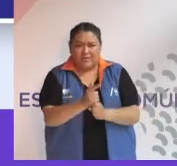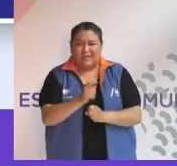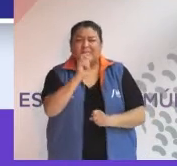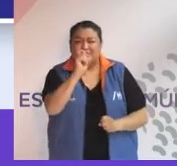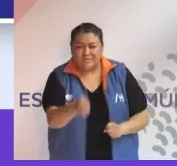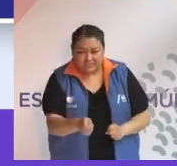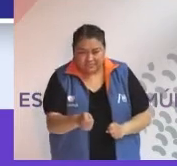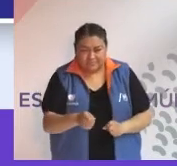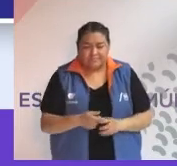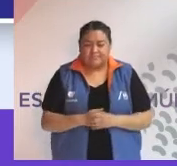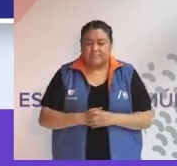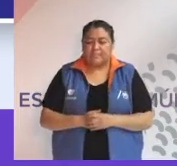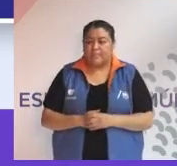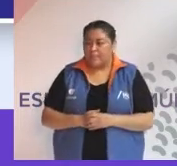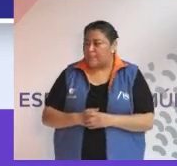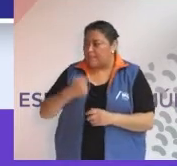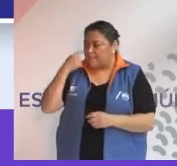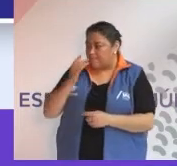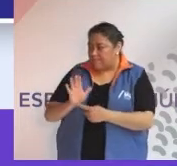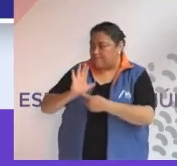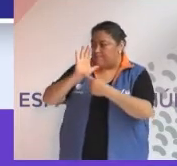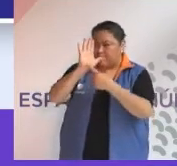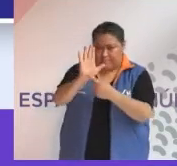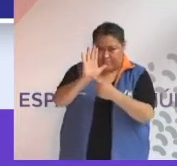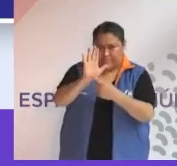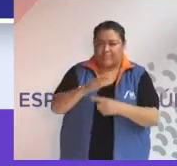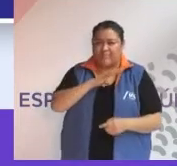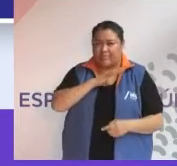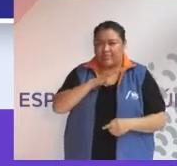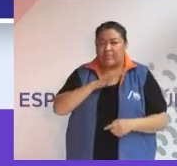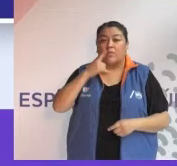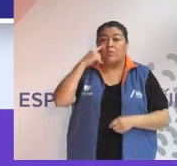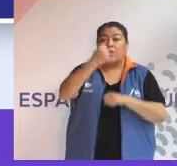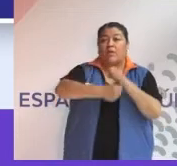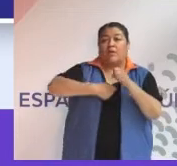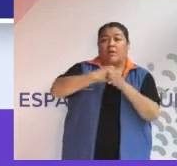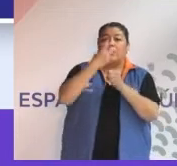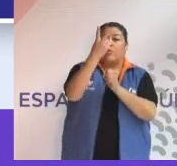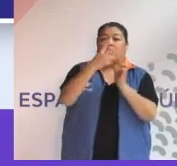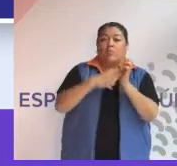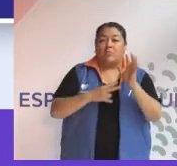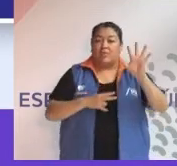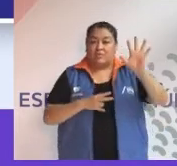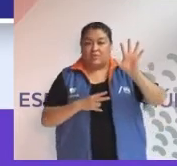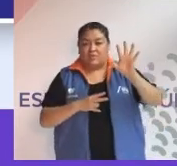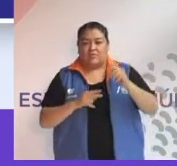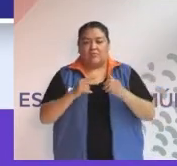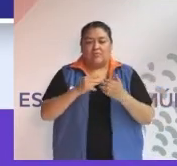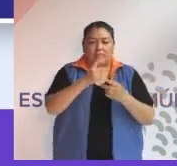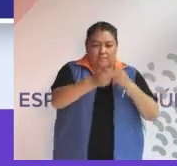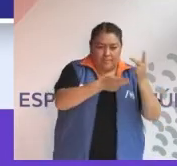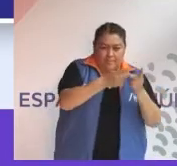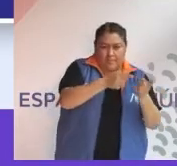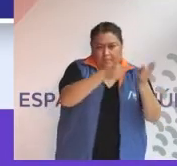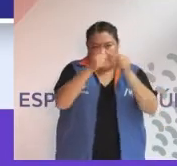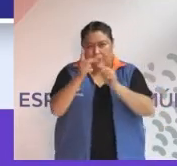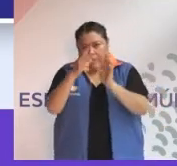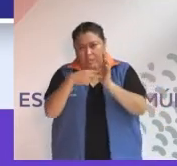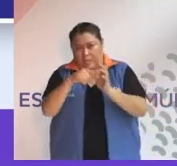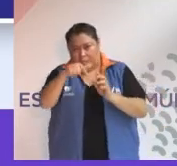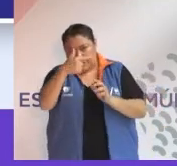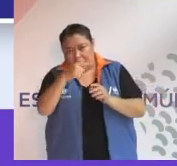encontrado, aquí estamos. En 2005 hicimos las preguntas y luego cambiamos algunas, por eso estamos de 2012 al